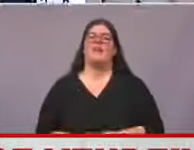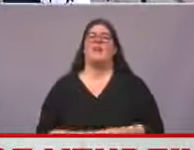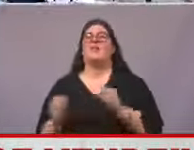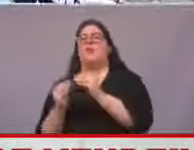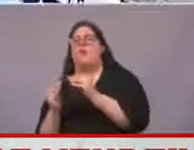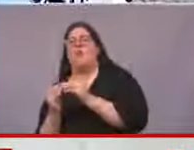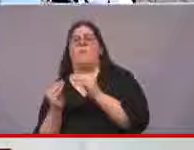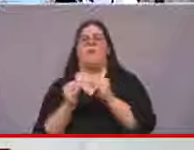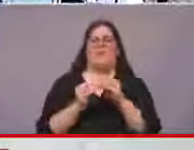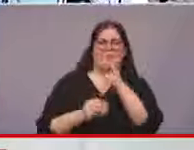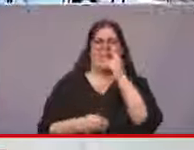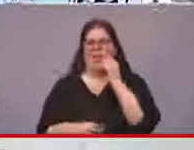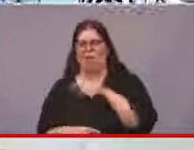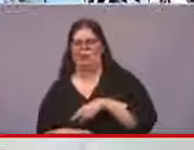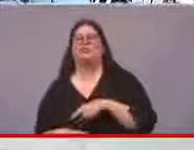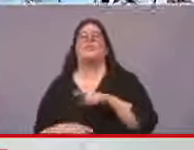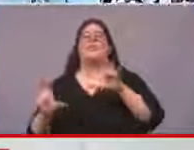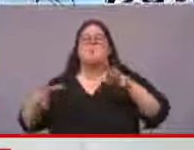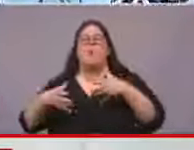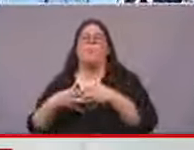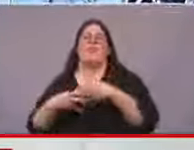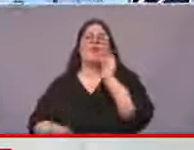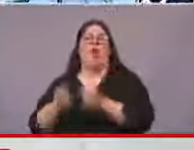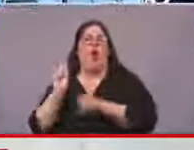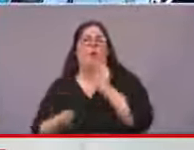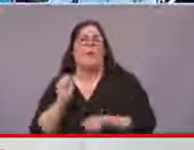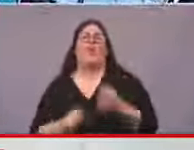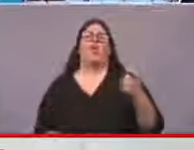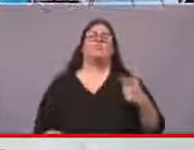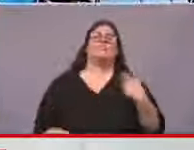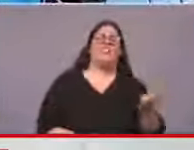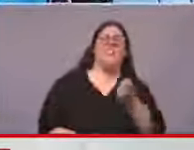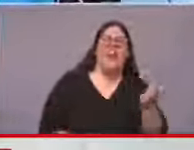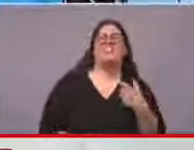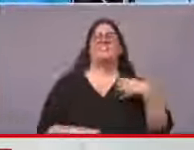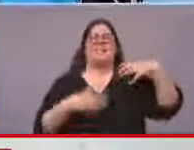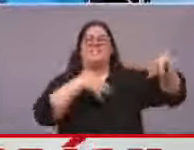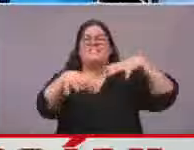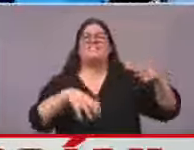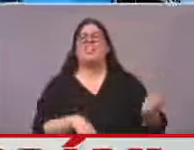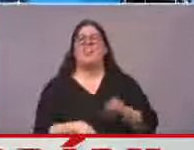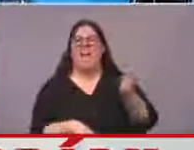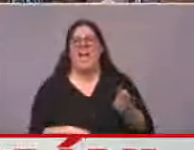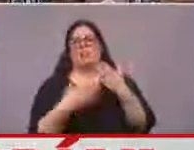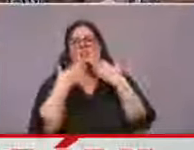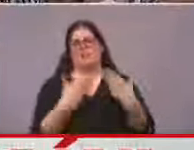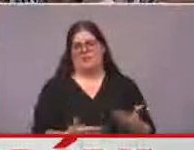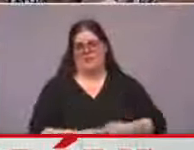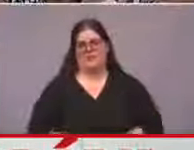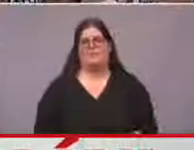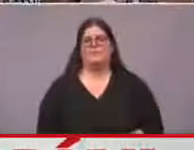Compañeros y compañeras del movimiento obrero, los sindicalistas, los sindicatos,